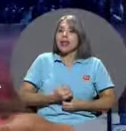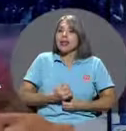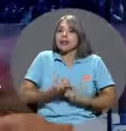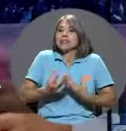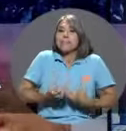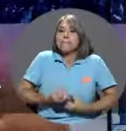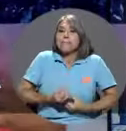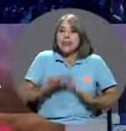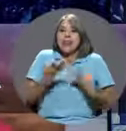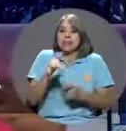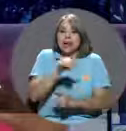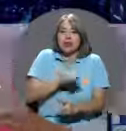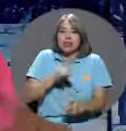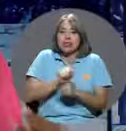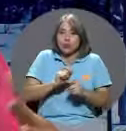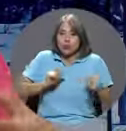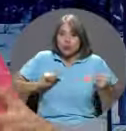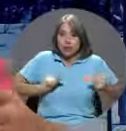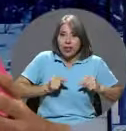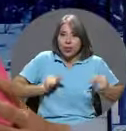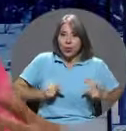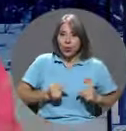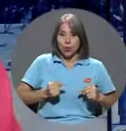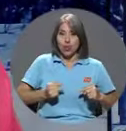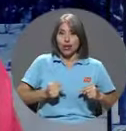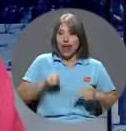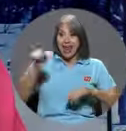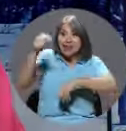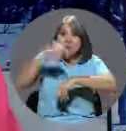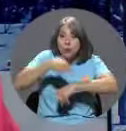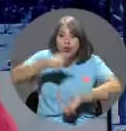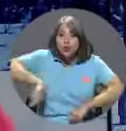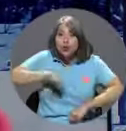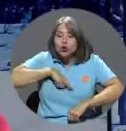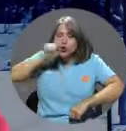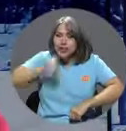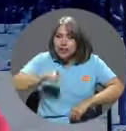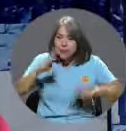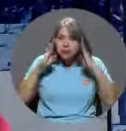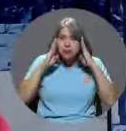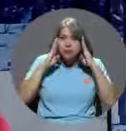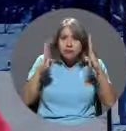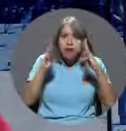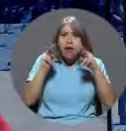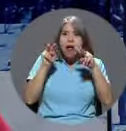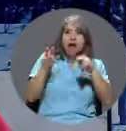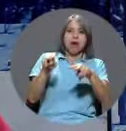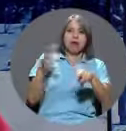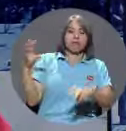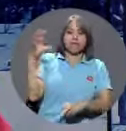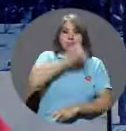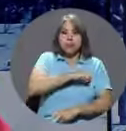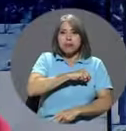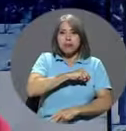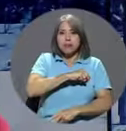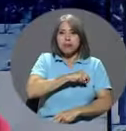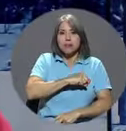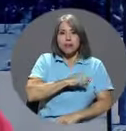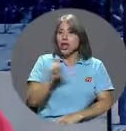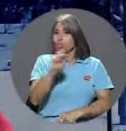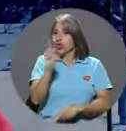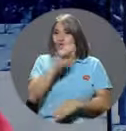expresa alguna situación de dolor, ¿verdad?, en la que tenemos que prestar muchísima atención. Y como bien